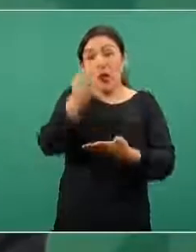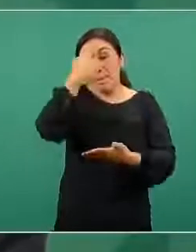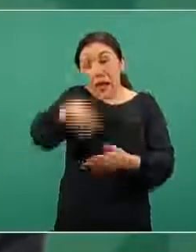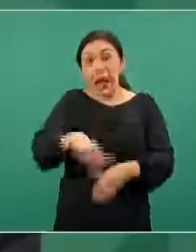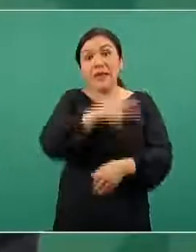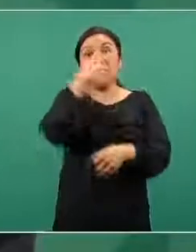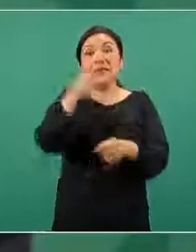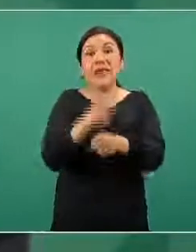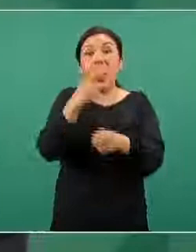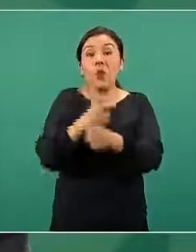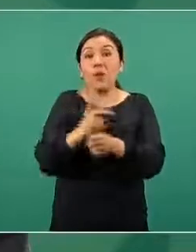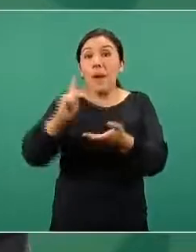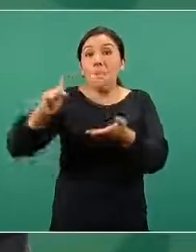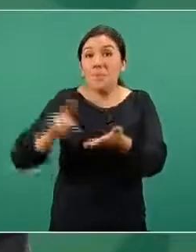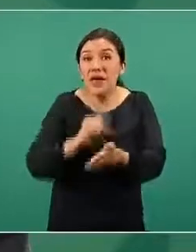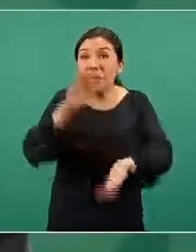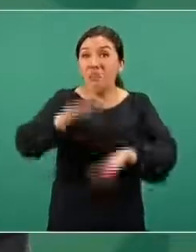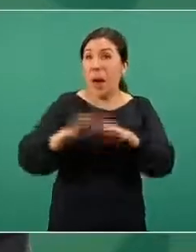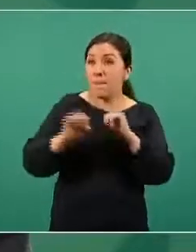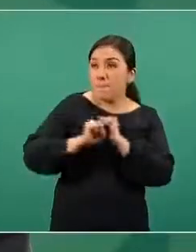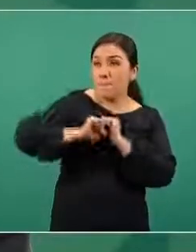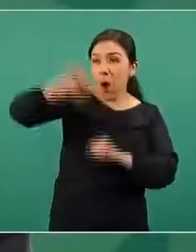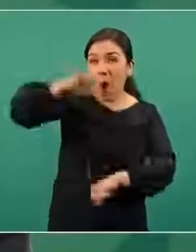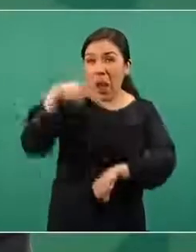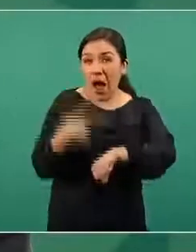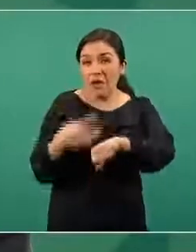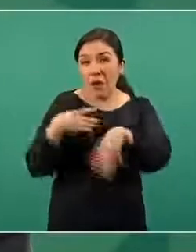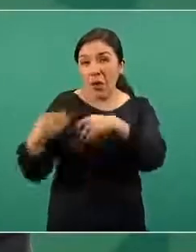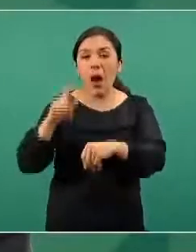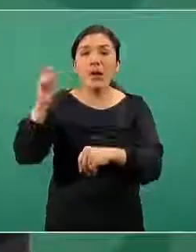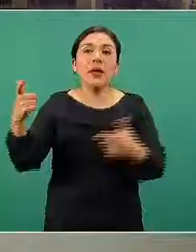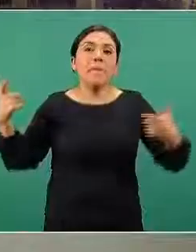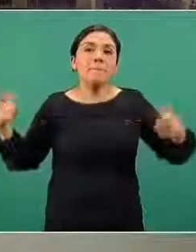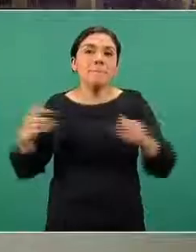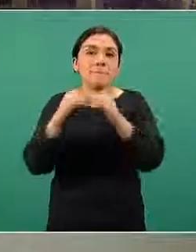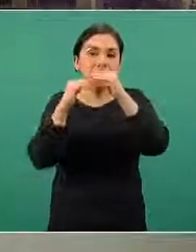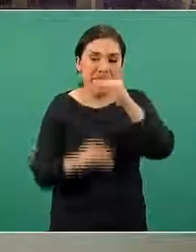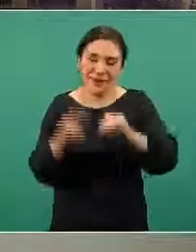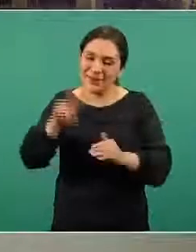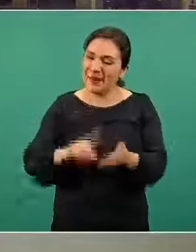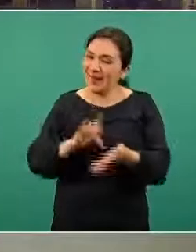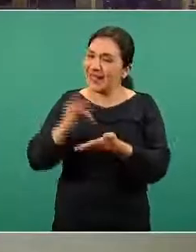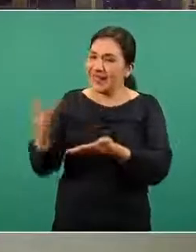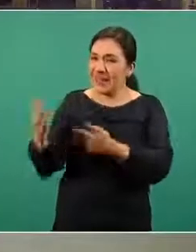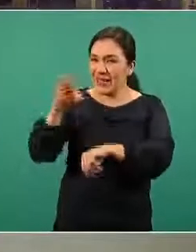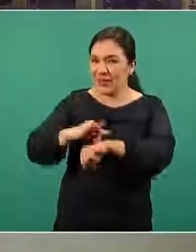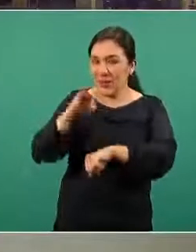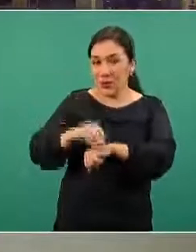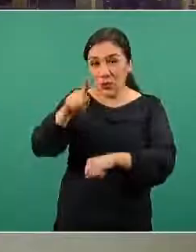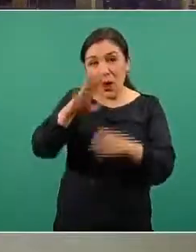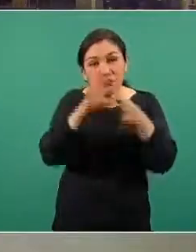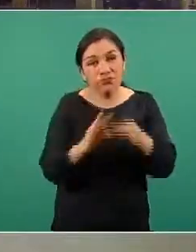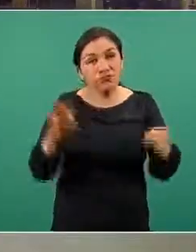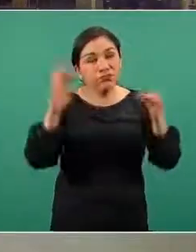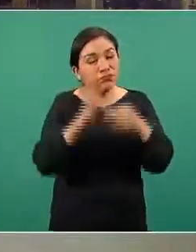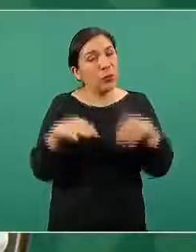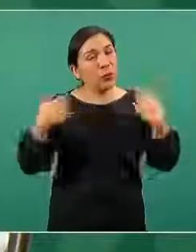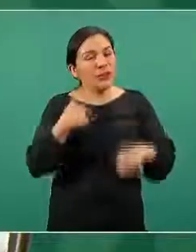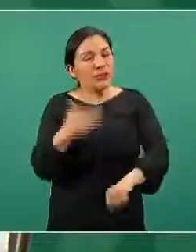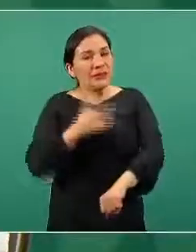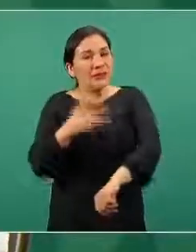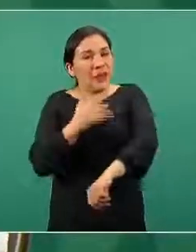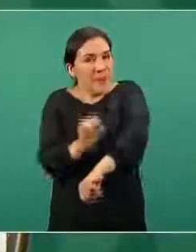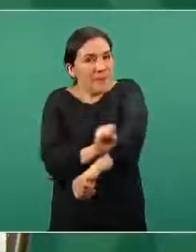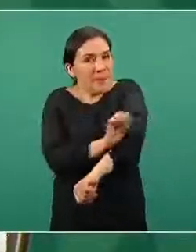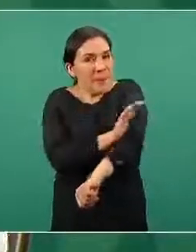el segundo impacto de la epidemia haya sido menor. Entonces, muchas gracias, doctor. Realmente su relato es conmovedor. Muchas